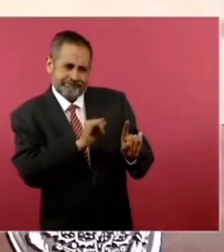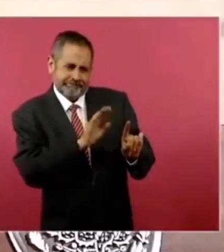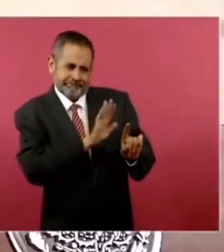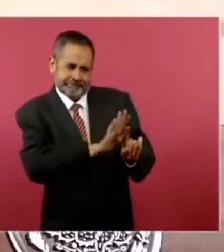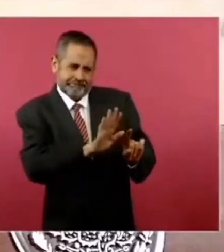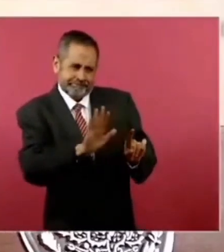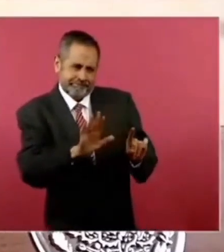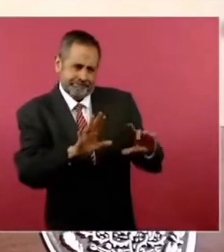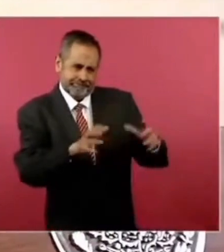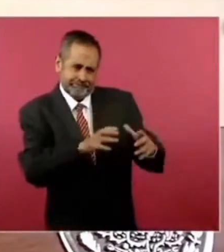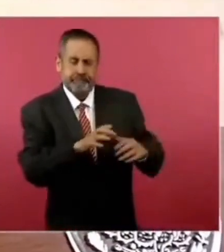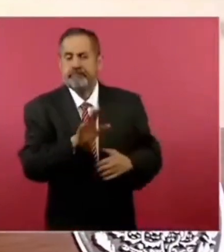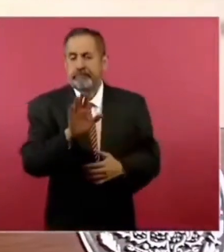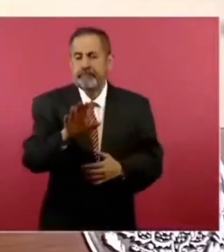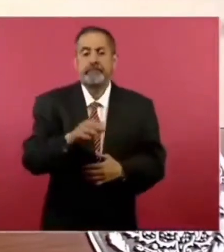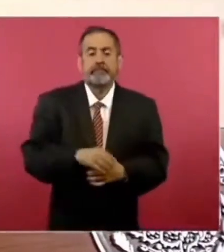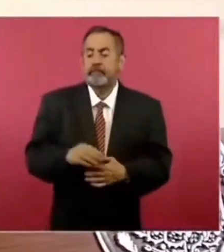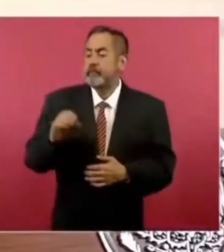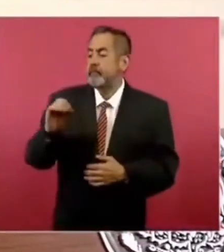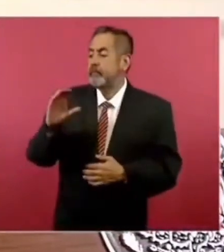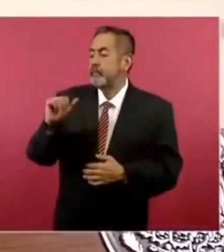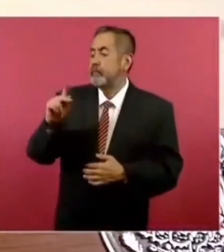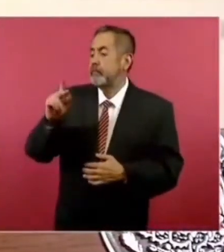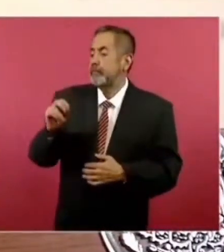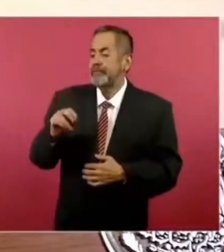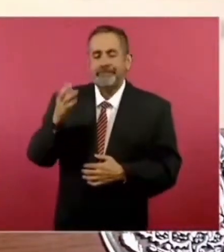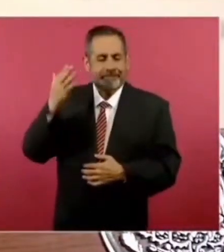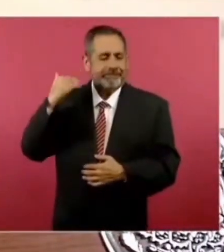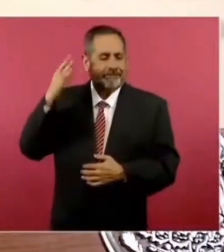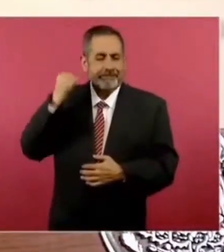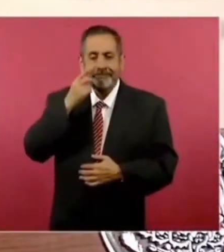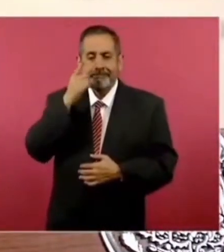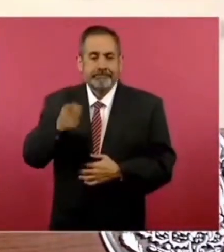. Ocampo decía, los moderados